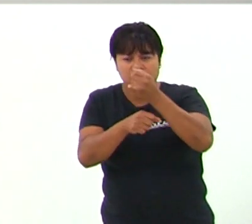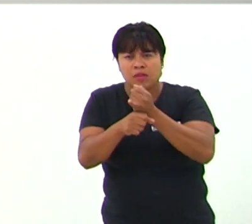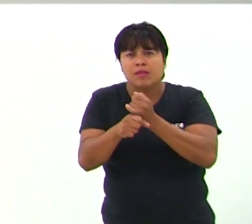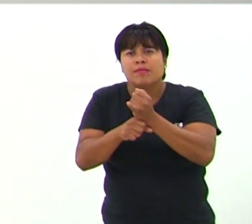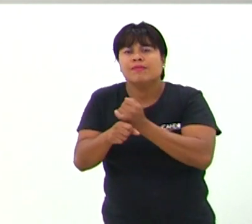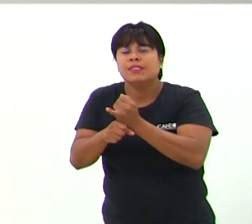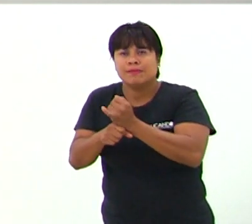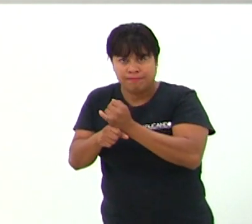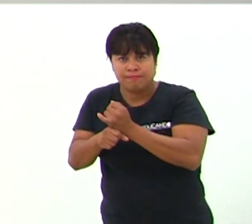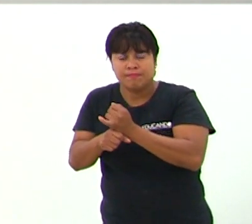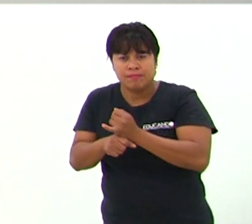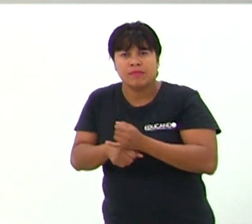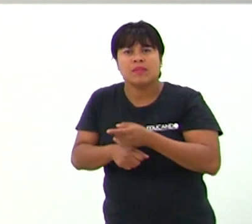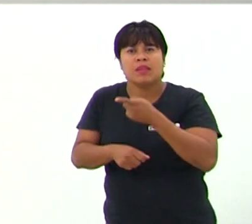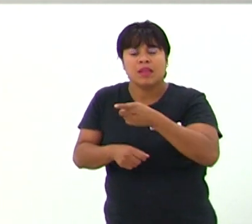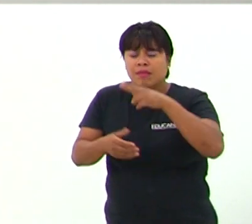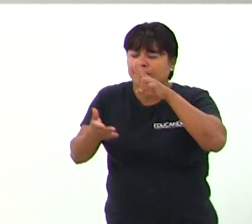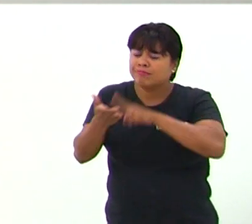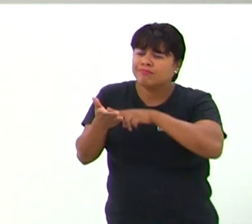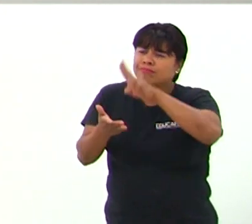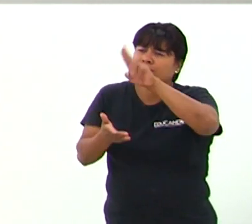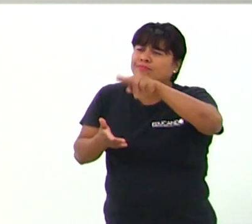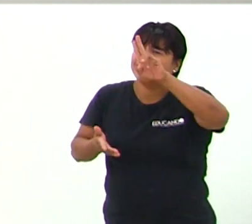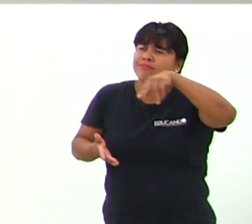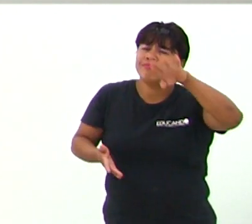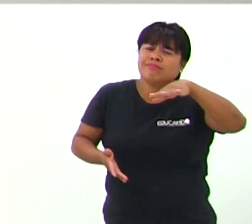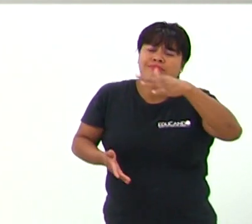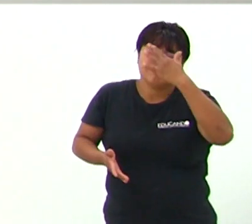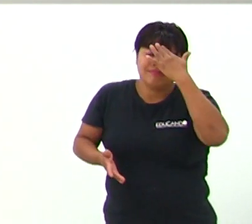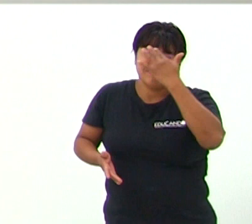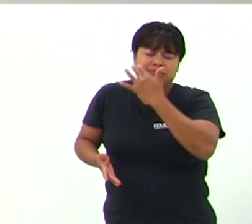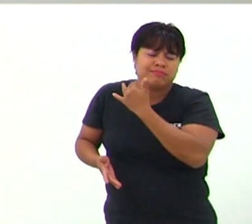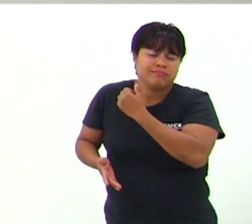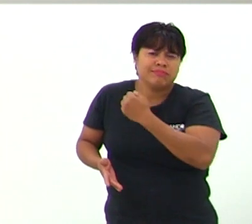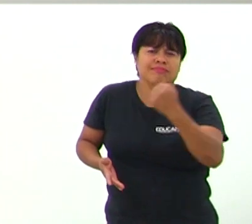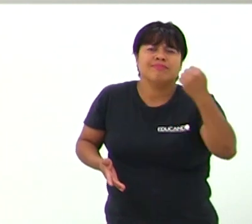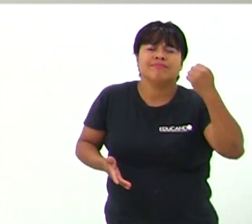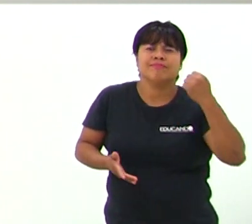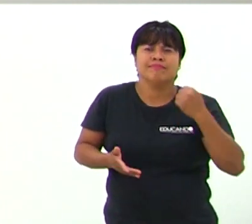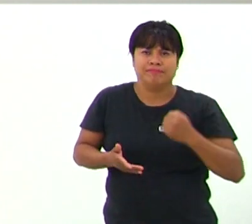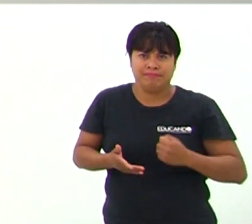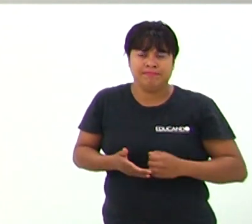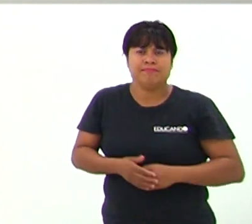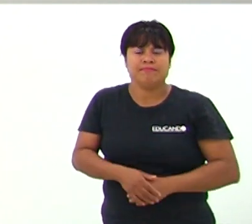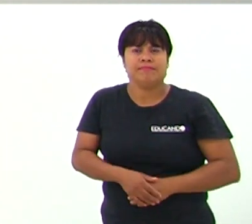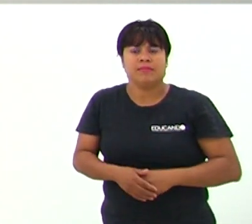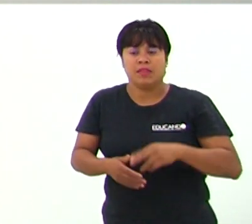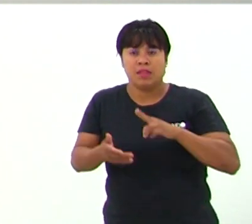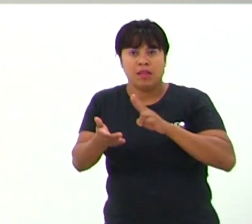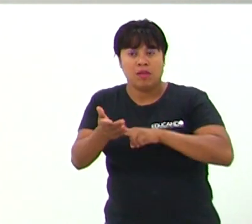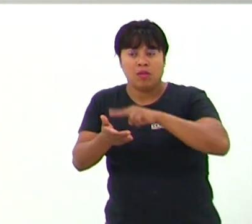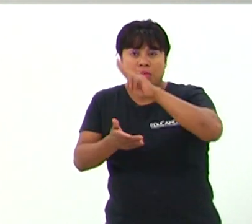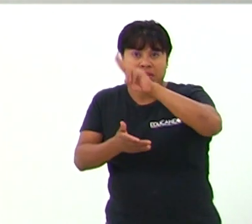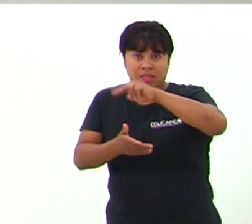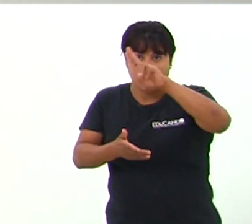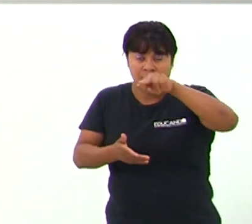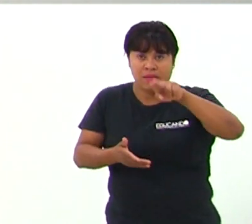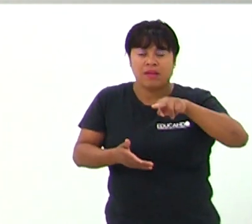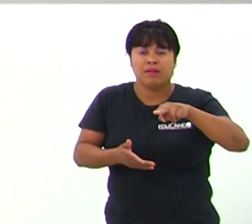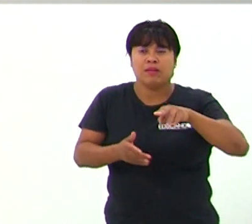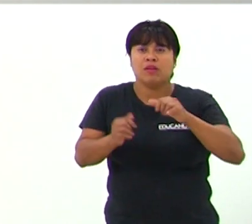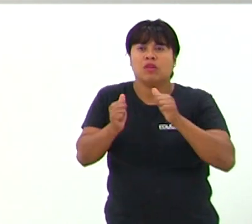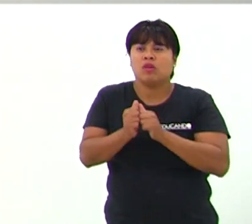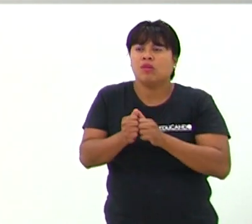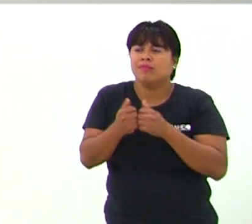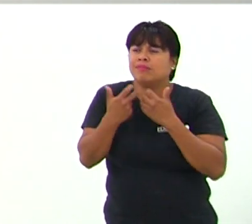pintaba con pasión certera. Bien, Frida Kahlo